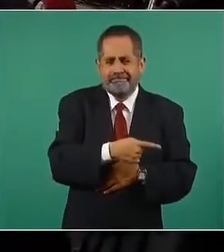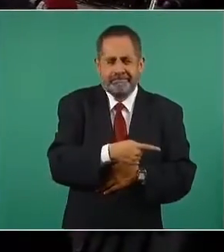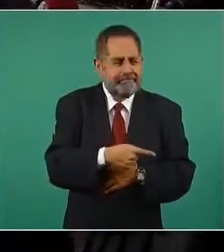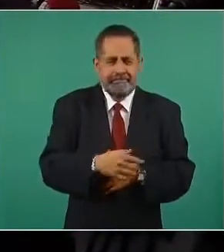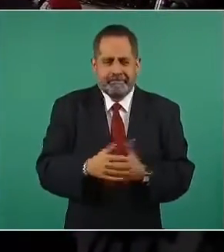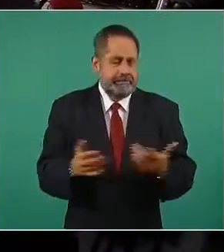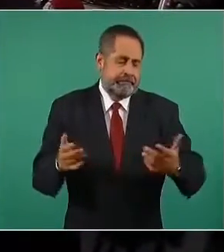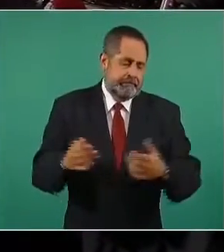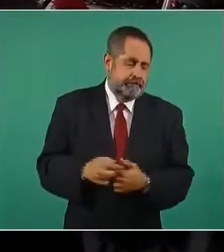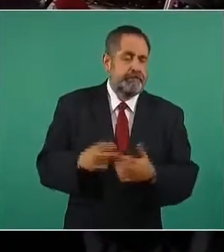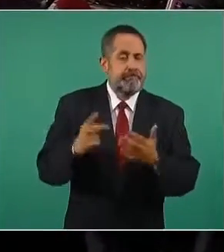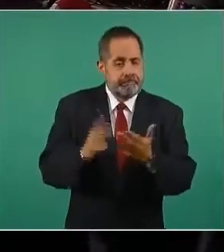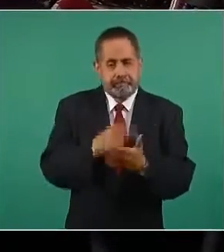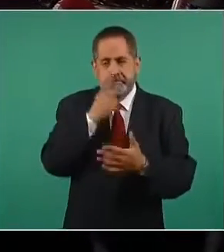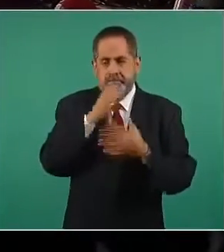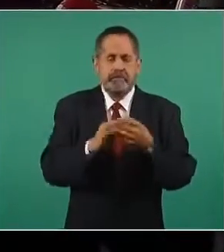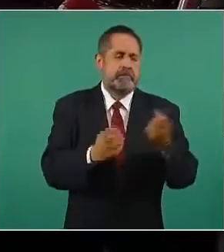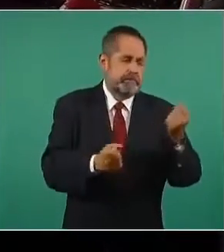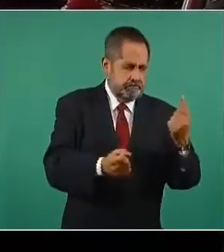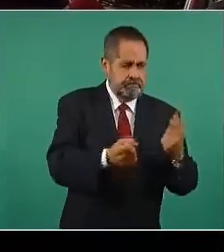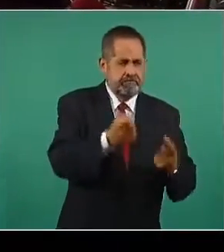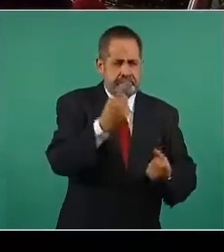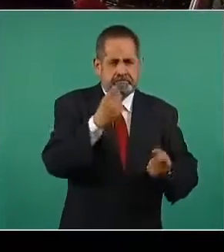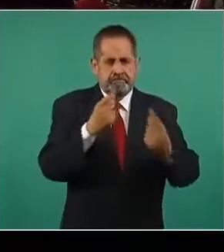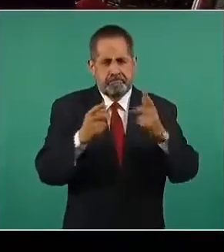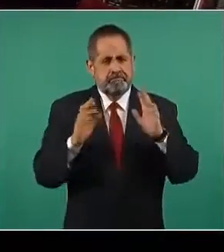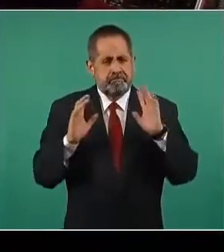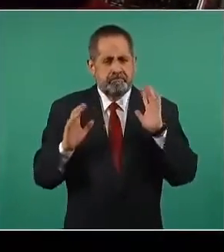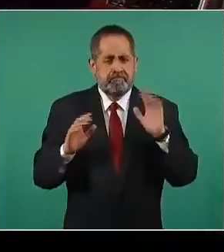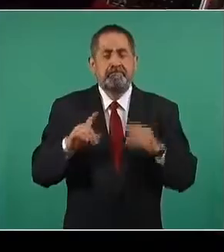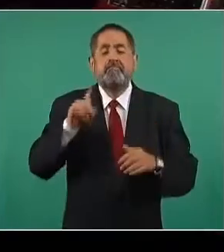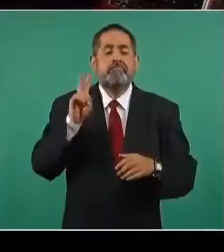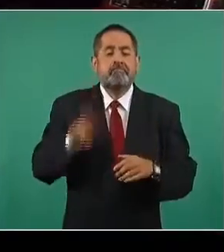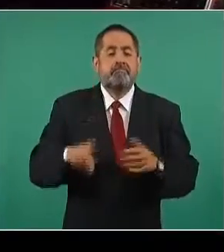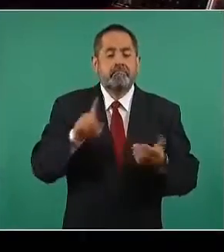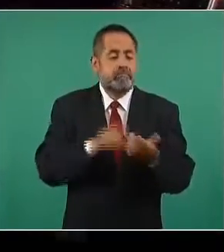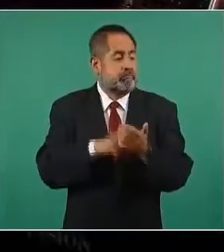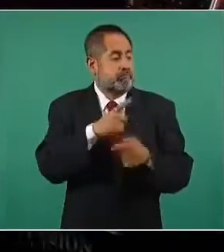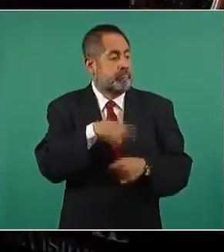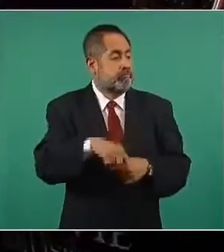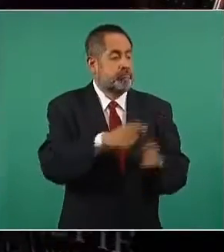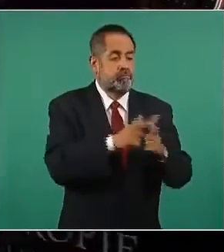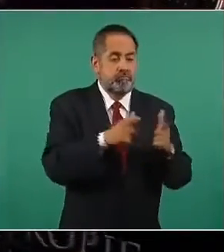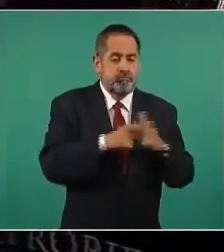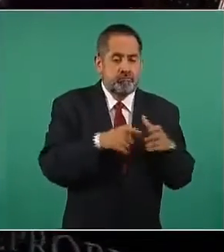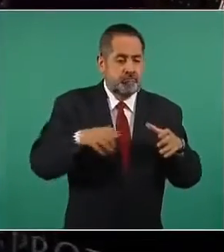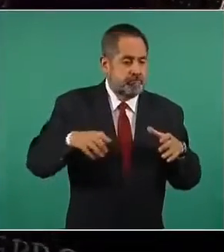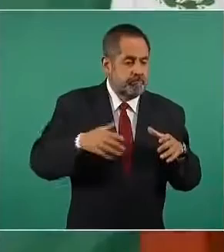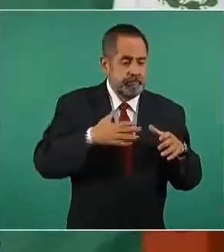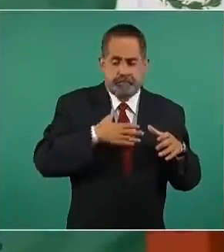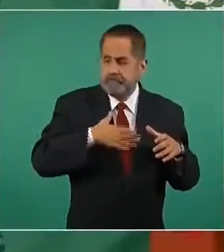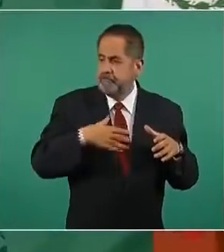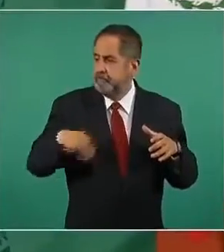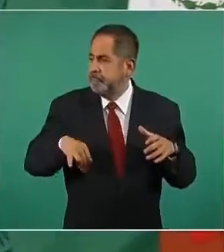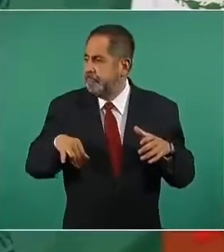También, repito, con honrosas excepciones, son los intereses de los grupos de intereses creados,